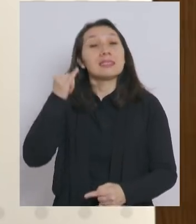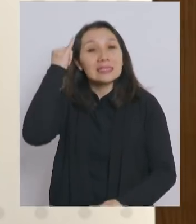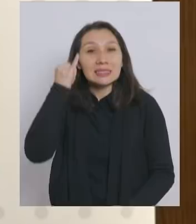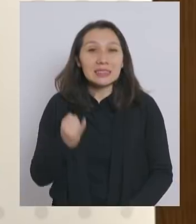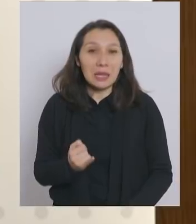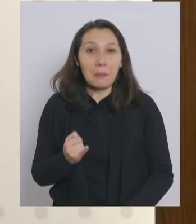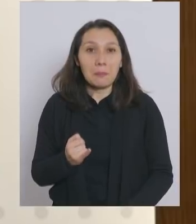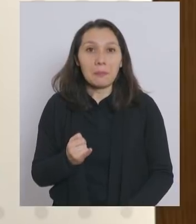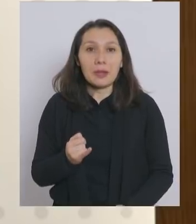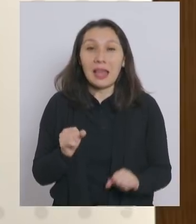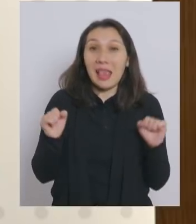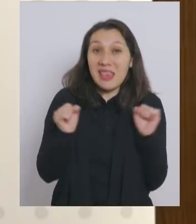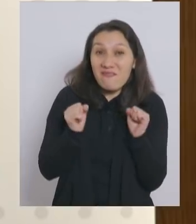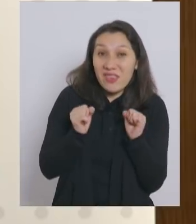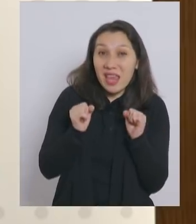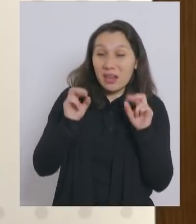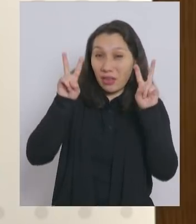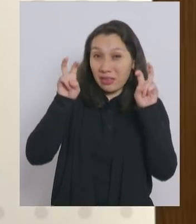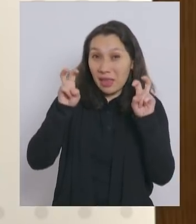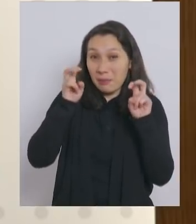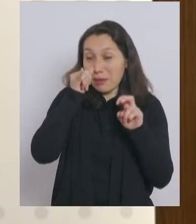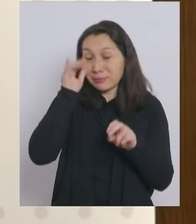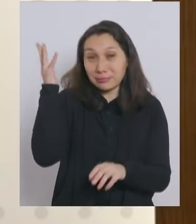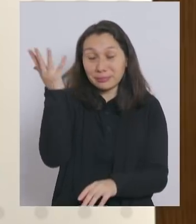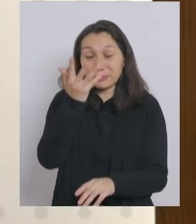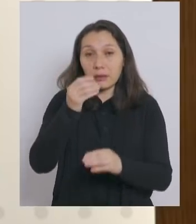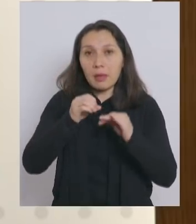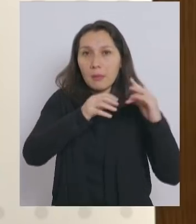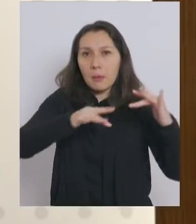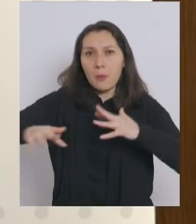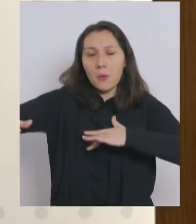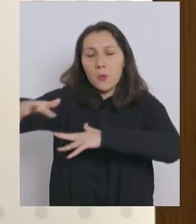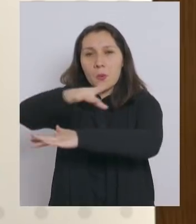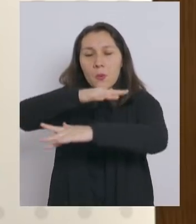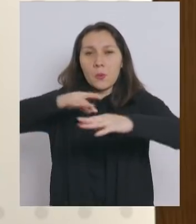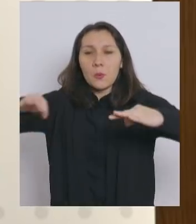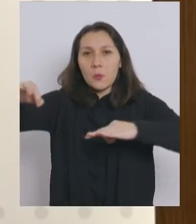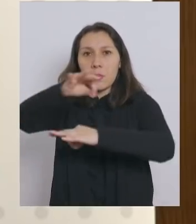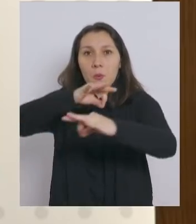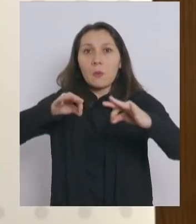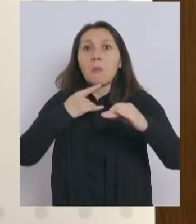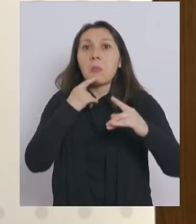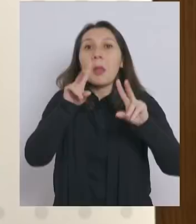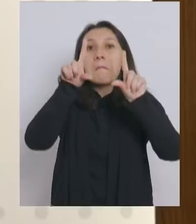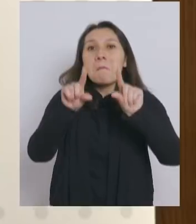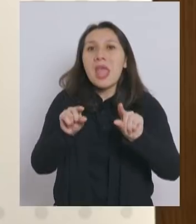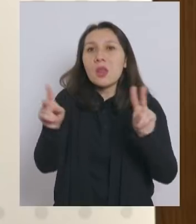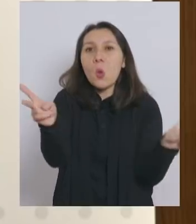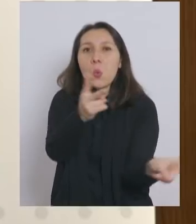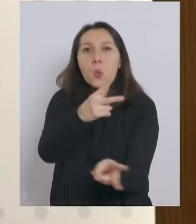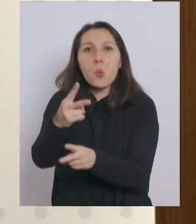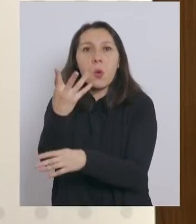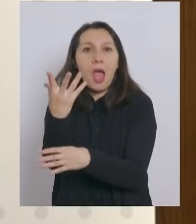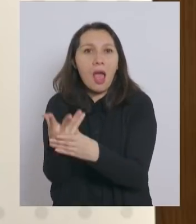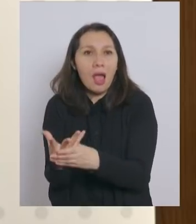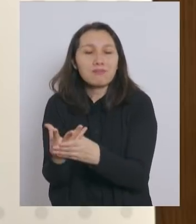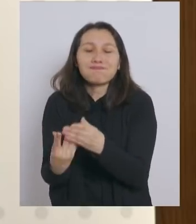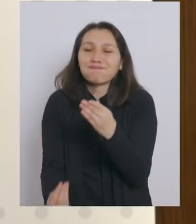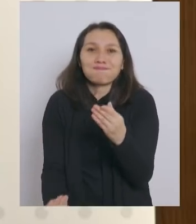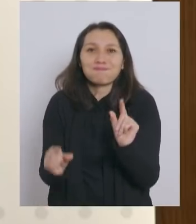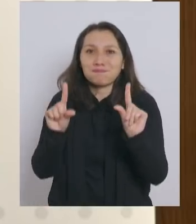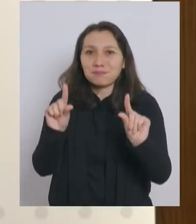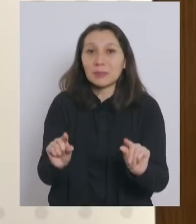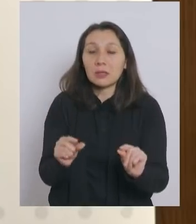siempre ha sido que en invierno aumenta la circulación viral. ¿Por qué? Porque disminuye la ventilación. ¿Por qué?